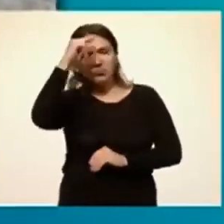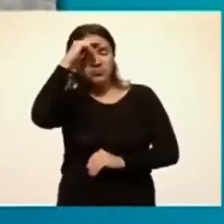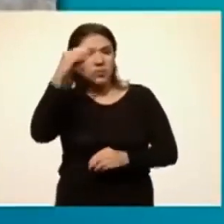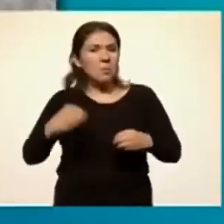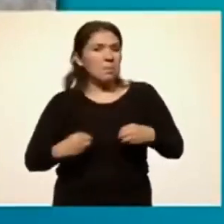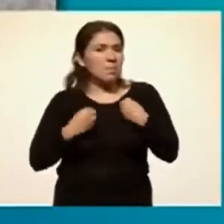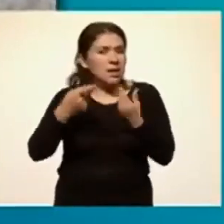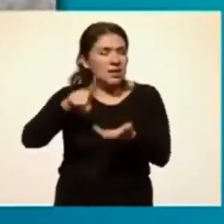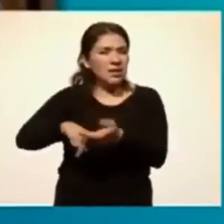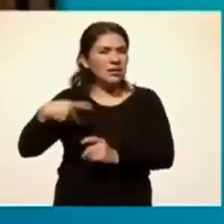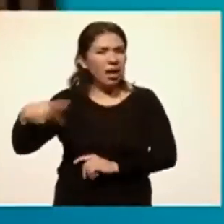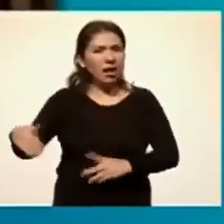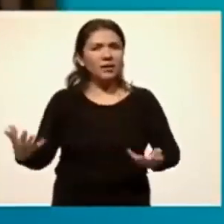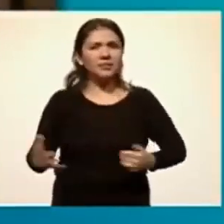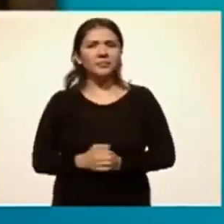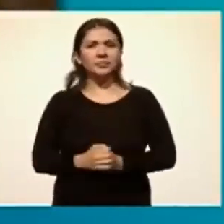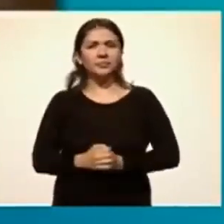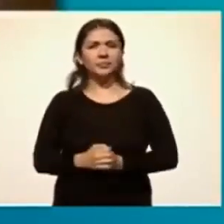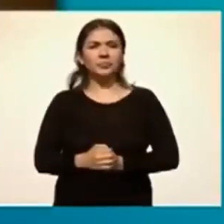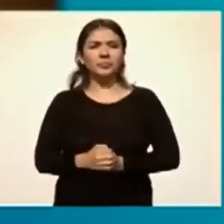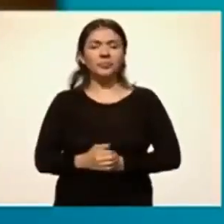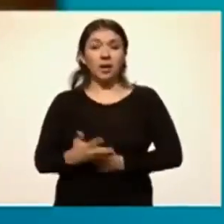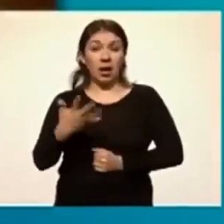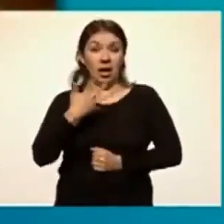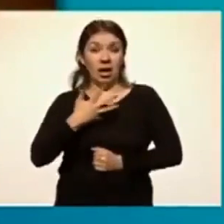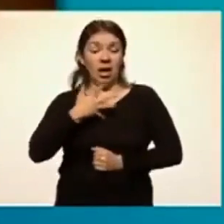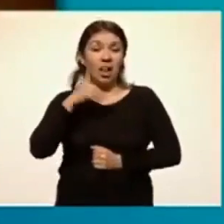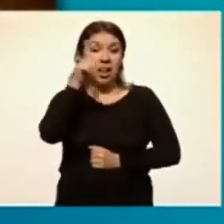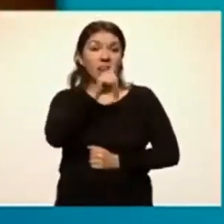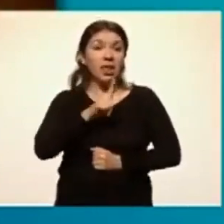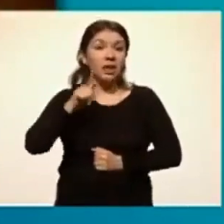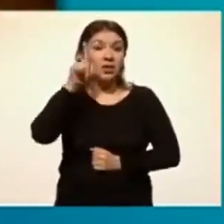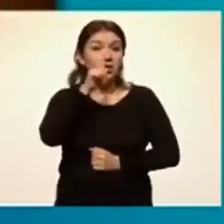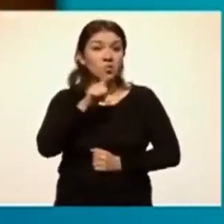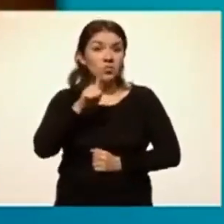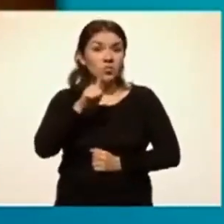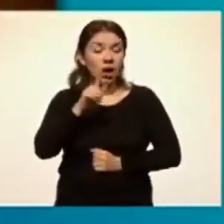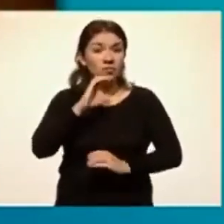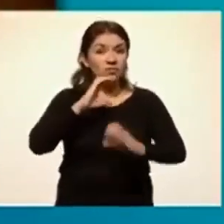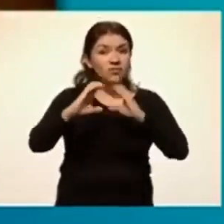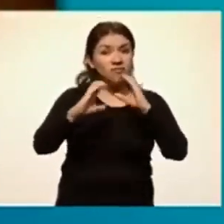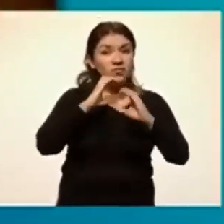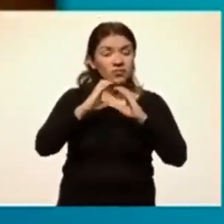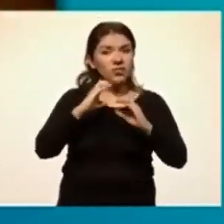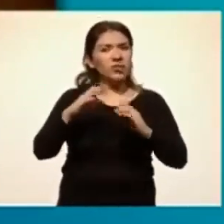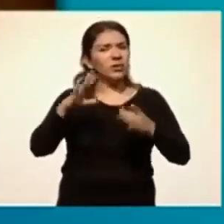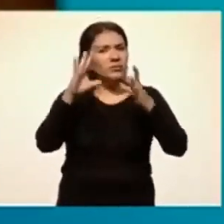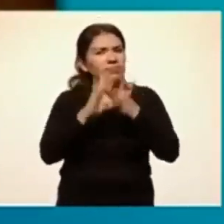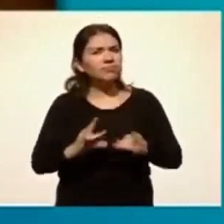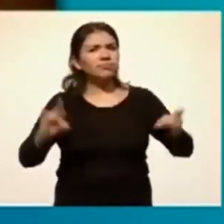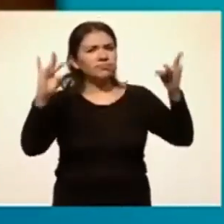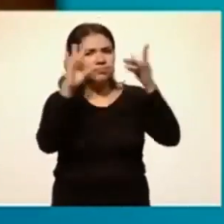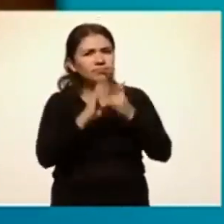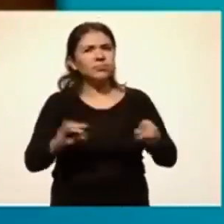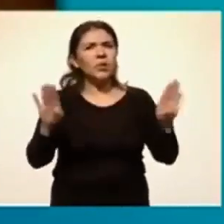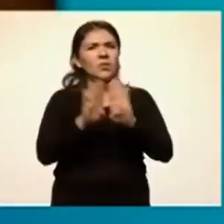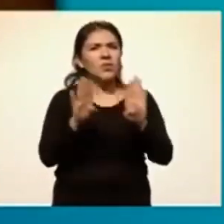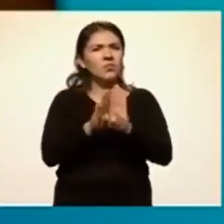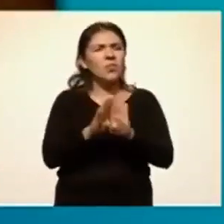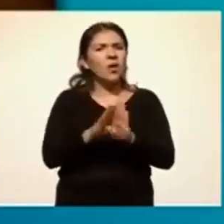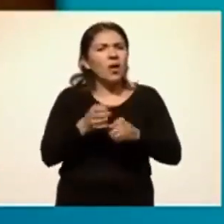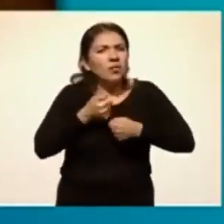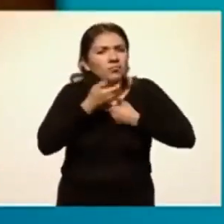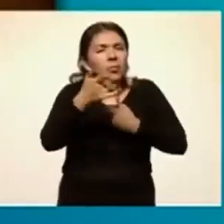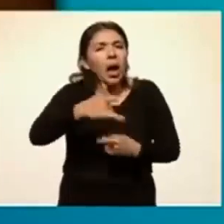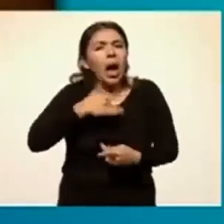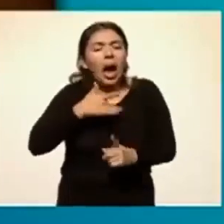vida? Hay una lengua que es lo que te envuelve. Hay un lenguaje con una cadencia, con unas tensiones, con una pulsión, que es lo que te